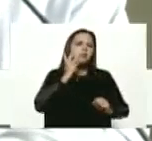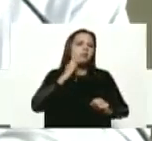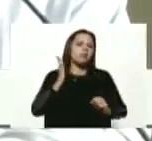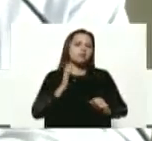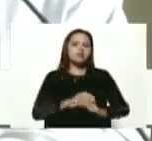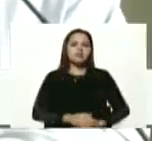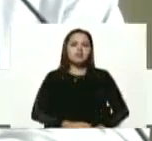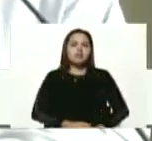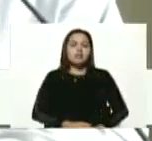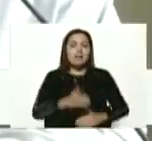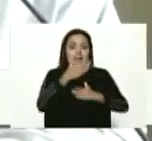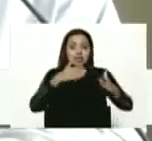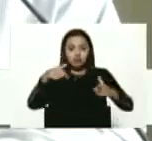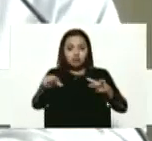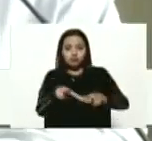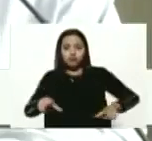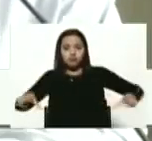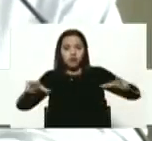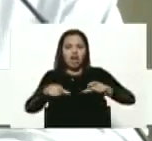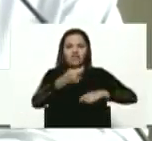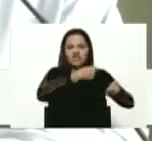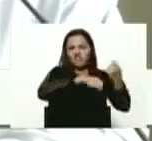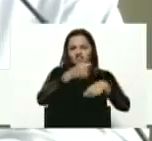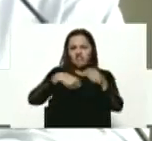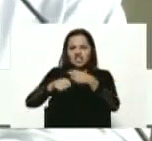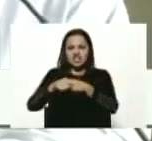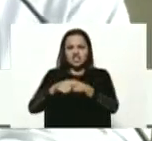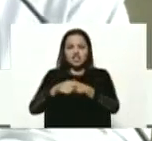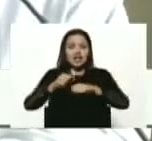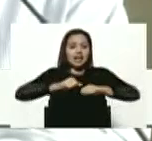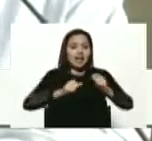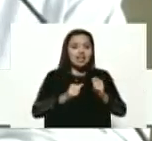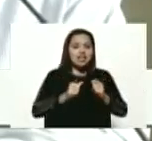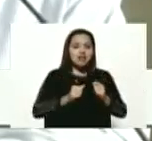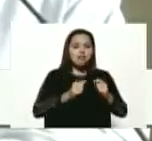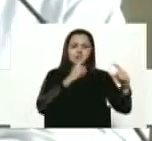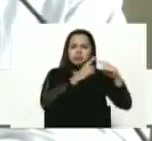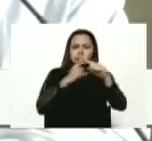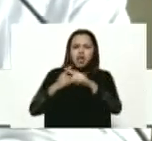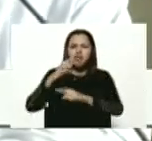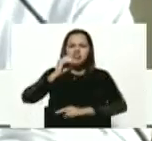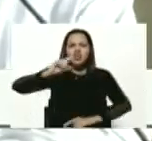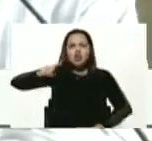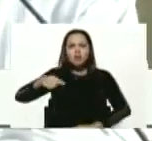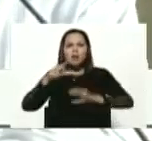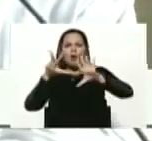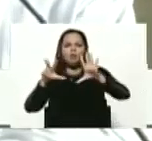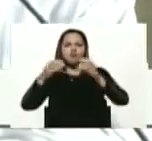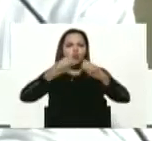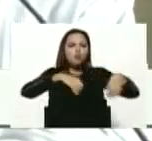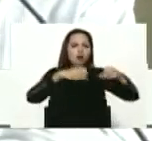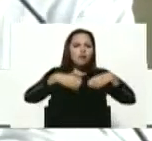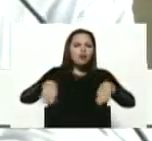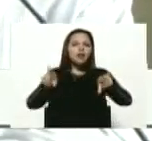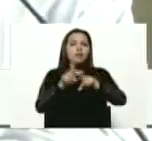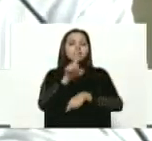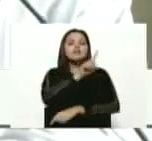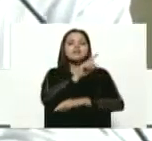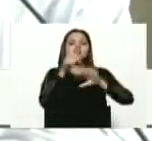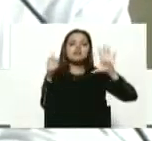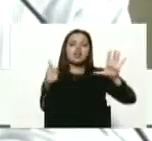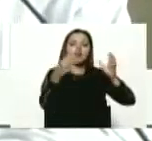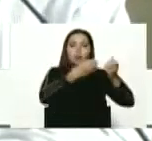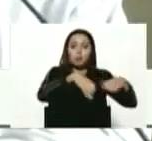mitad de este salón. Esas 20 gallinas multiplicadas por 0,8, que es el promedio de postura, estamos hablando de 16 huevitos.